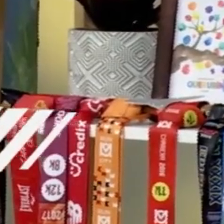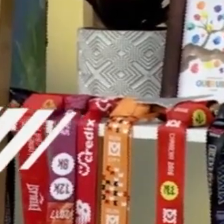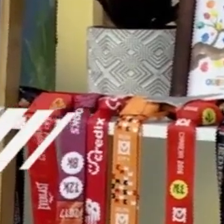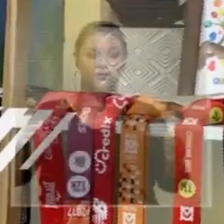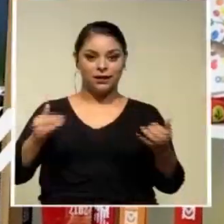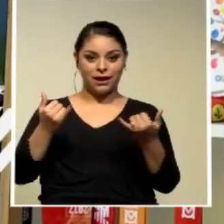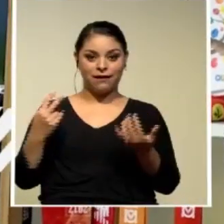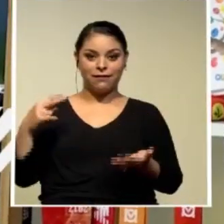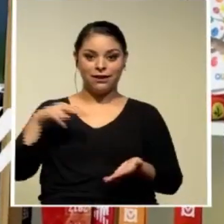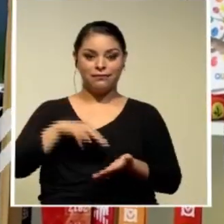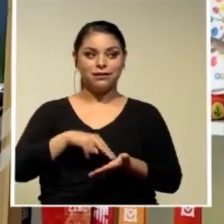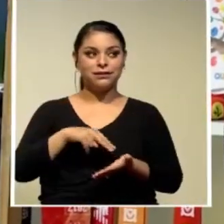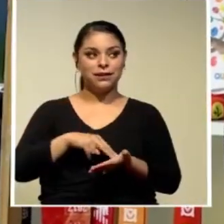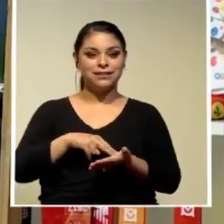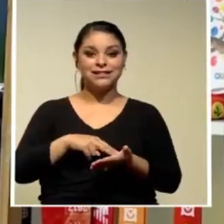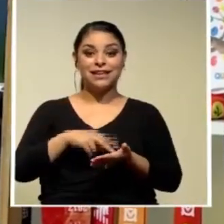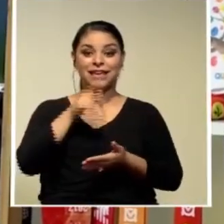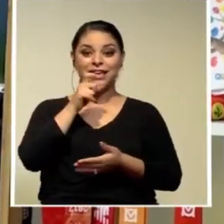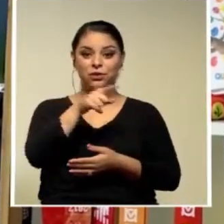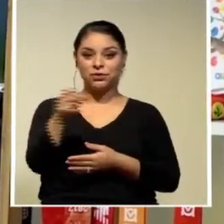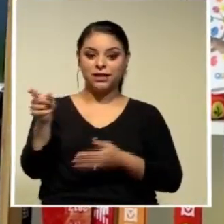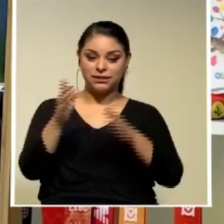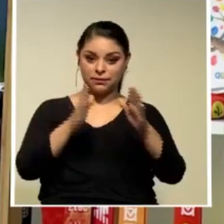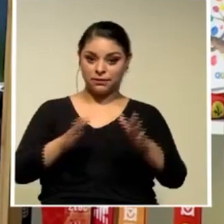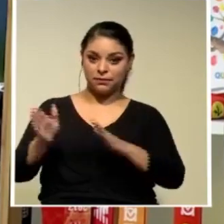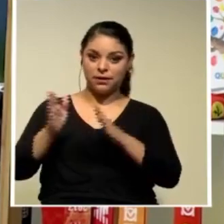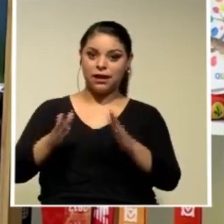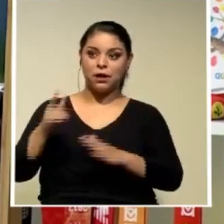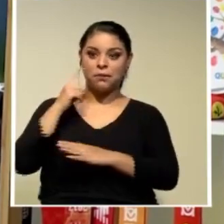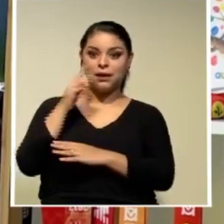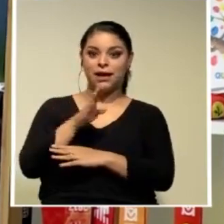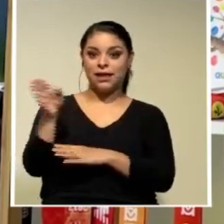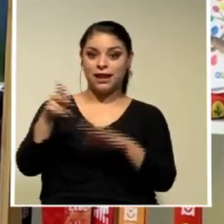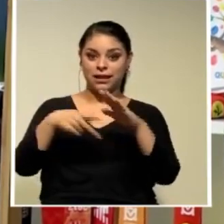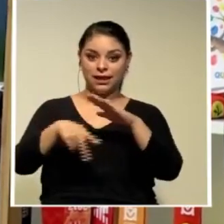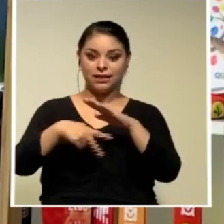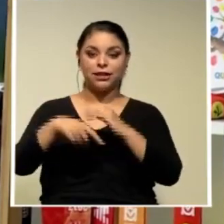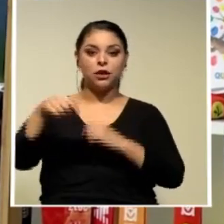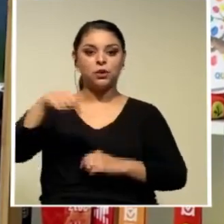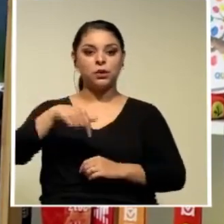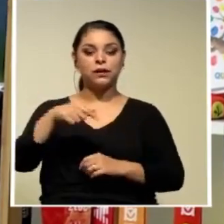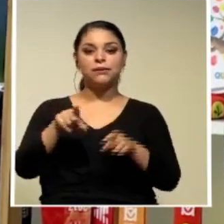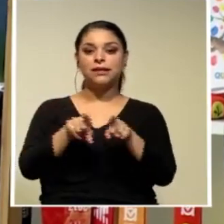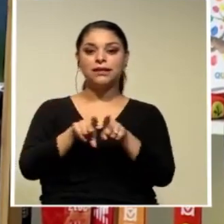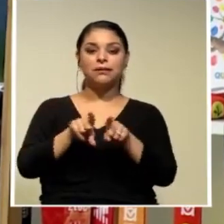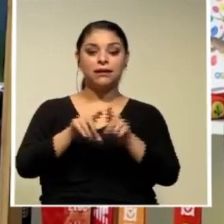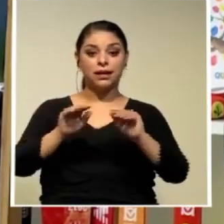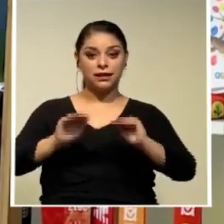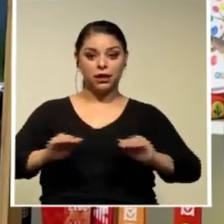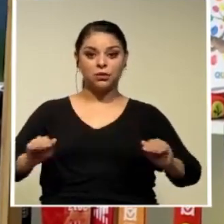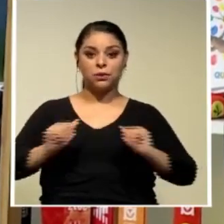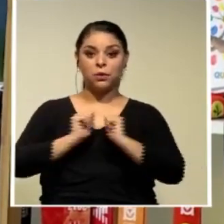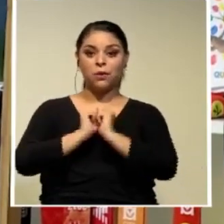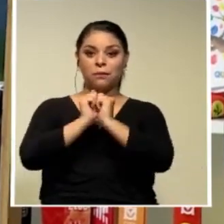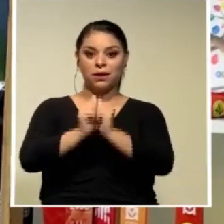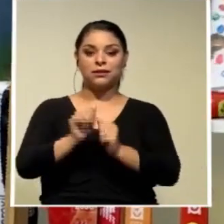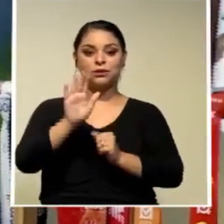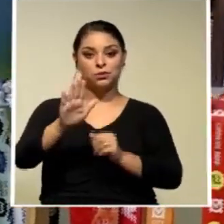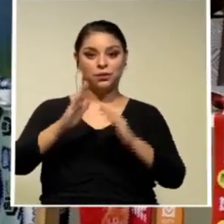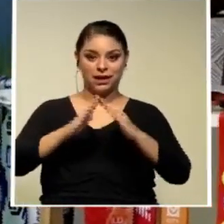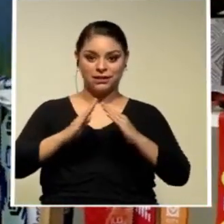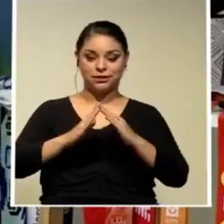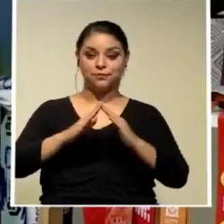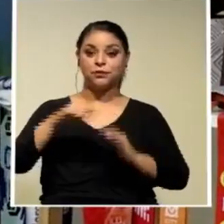se levantan, los que se prepararon para ir al kinder hoy y también aquellos niños que nos acompañarán desde su casa. Y hoy